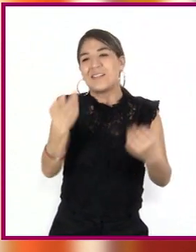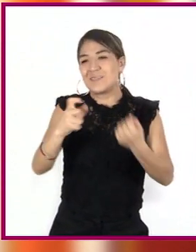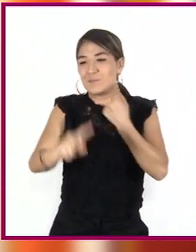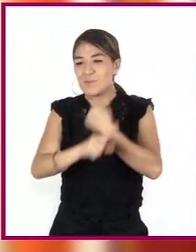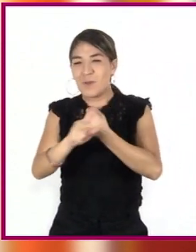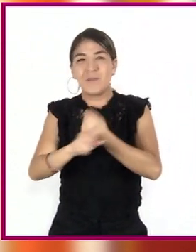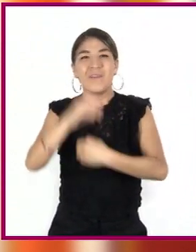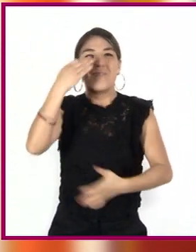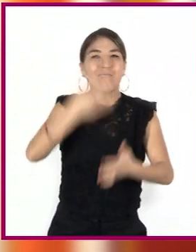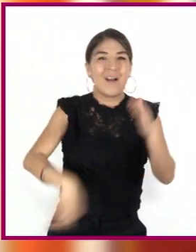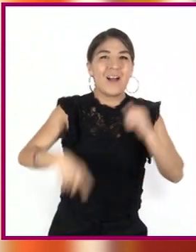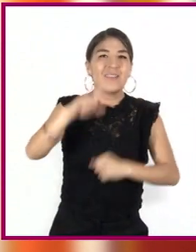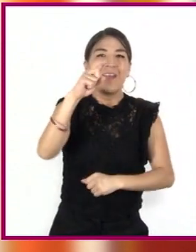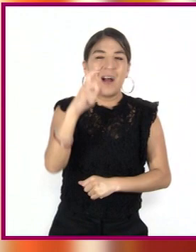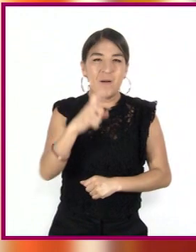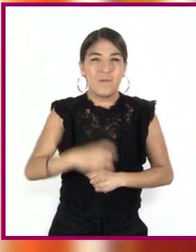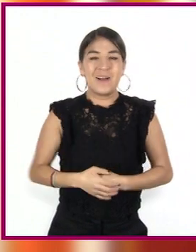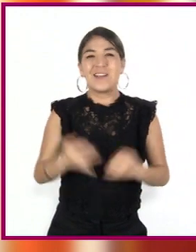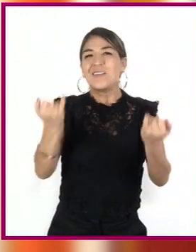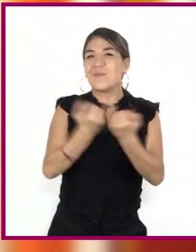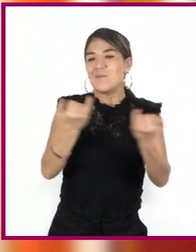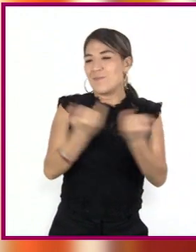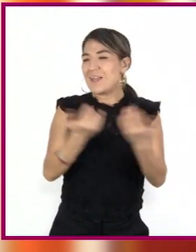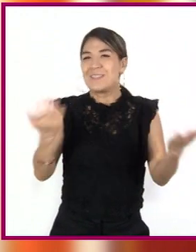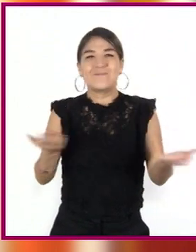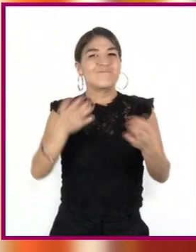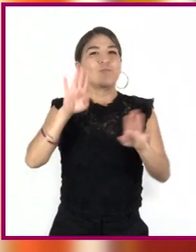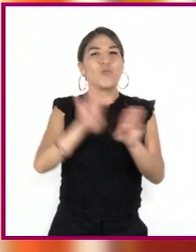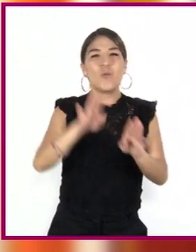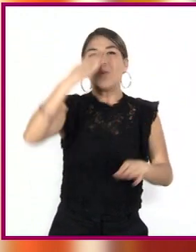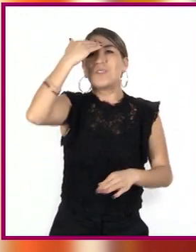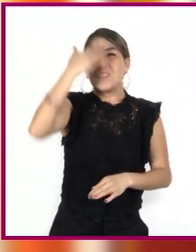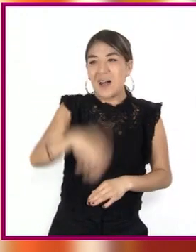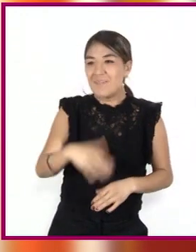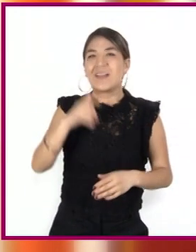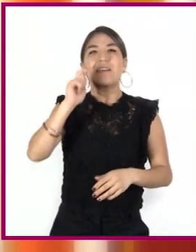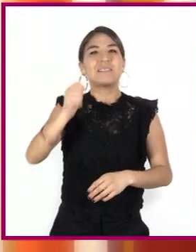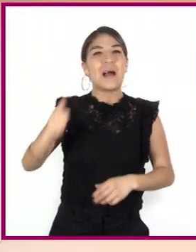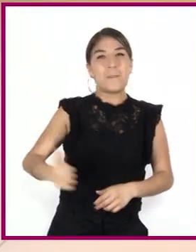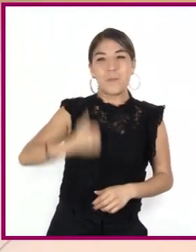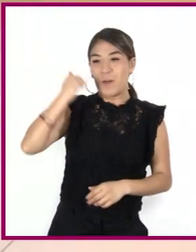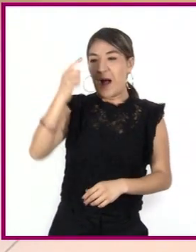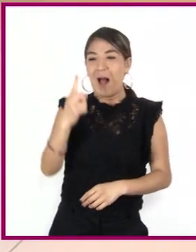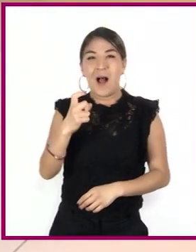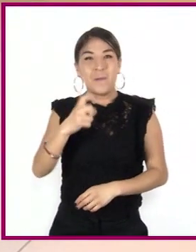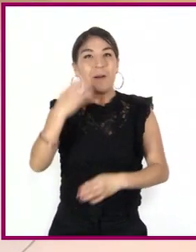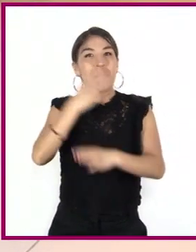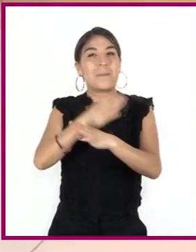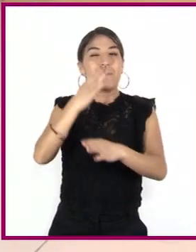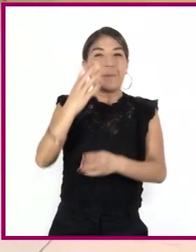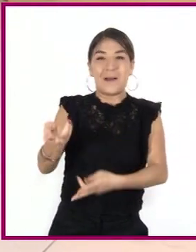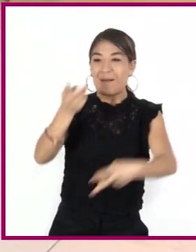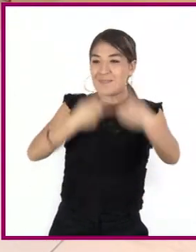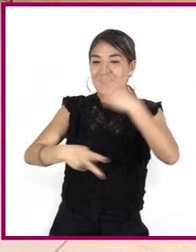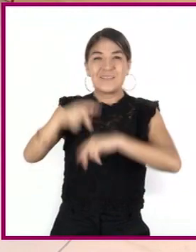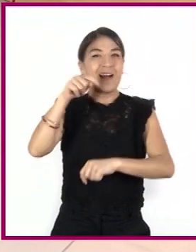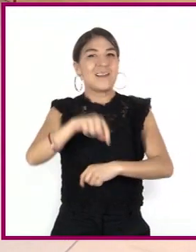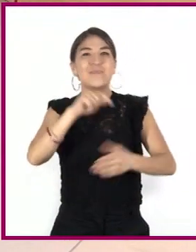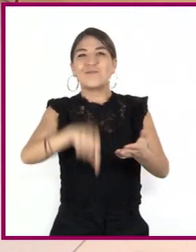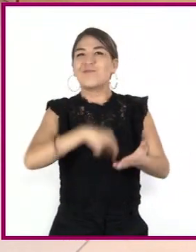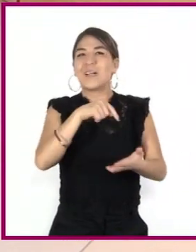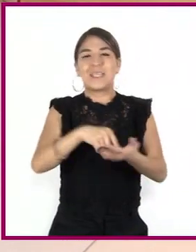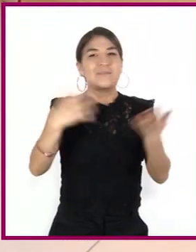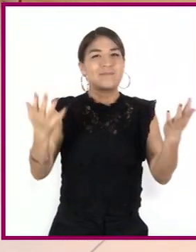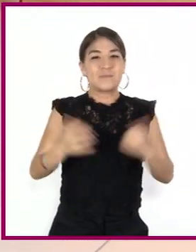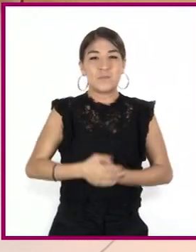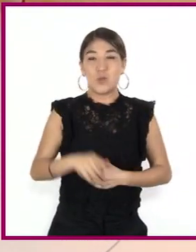ni para aprovechar de forma eficiente lo que llega actualmente a la comunidad. Y no nada más la